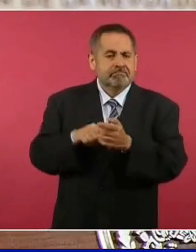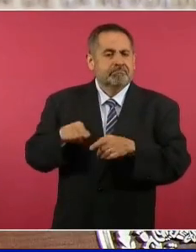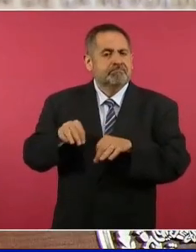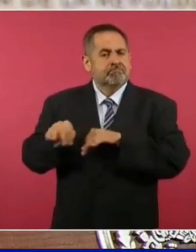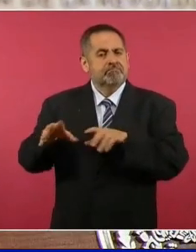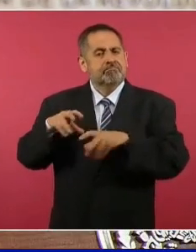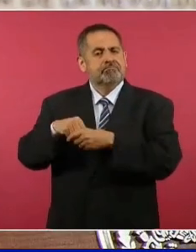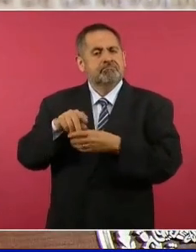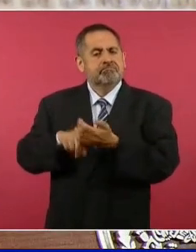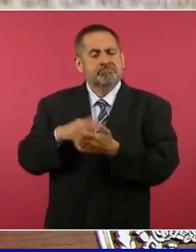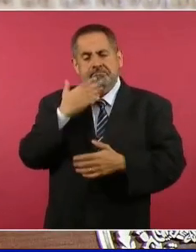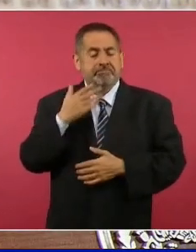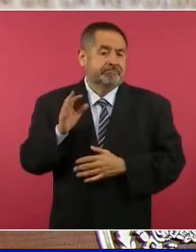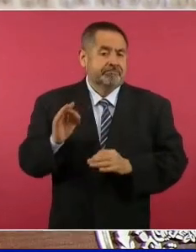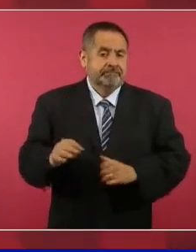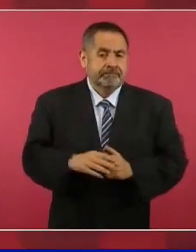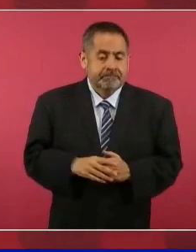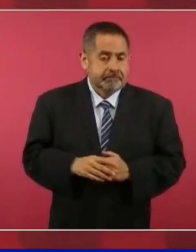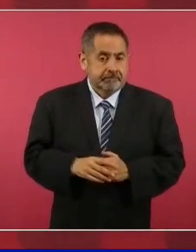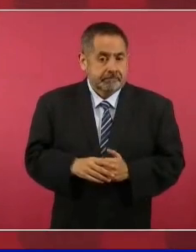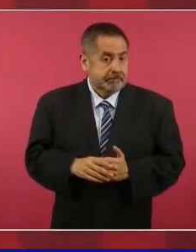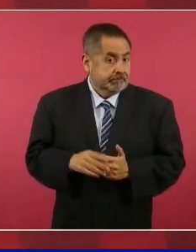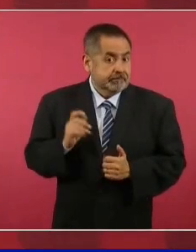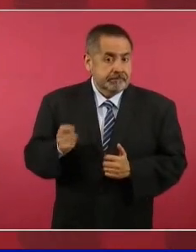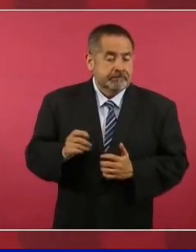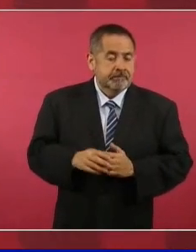haciendo. Y no es que ya llegó